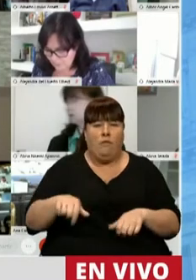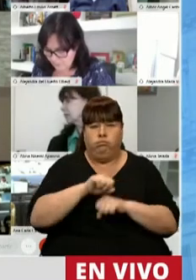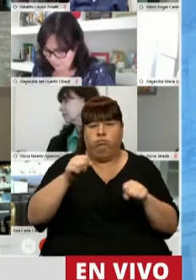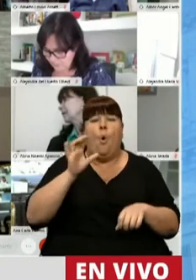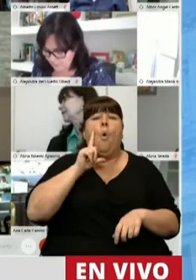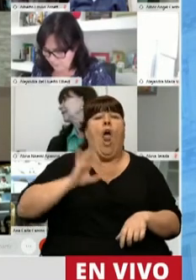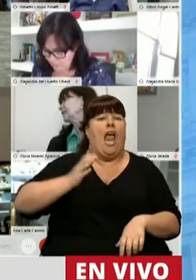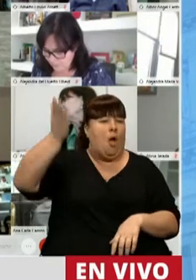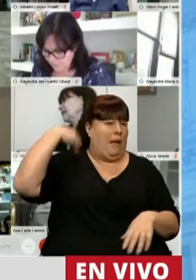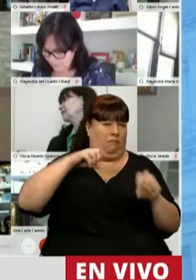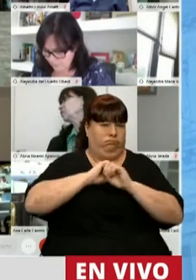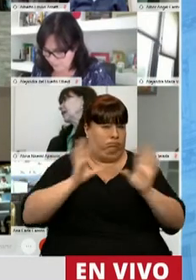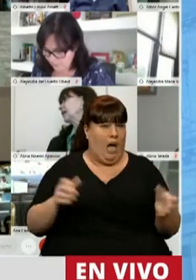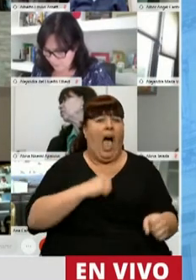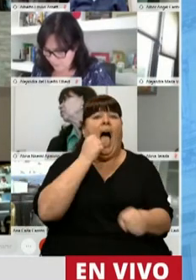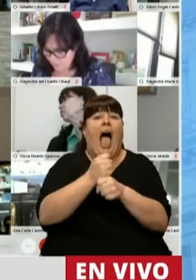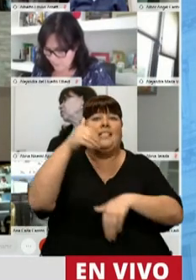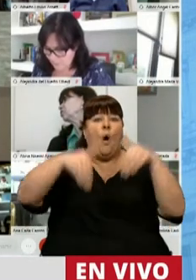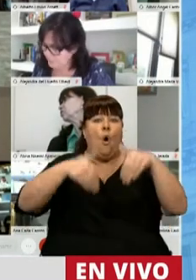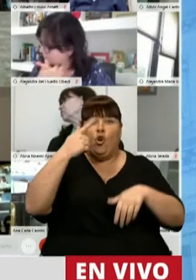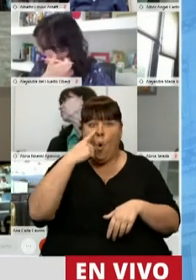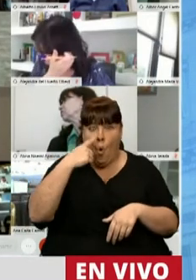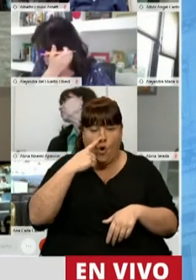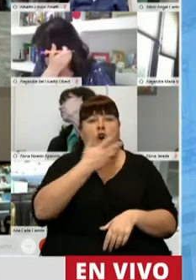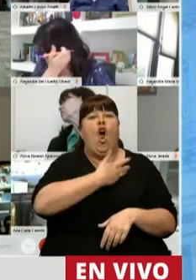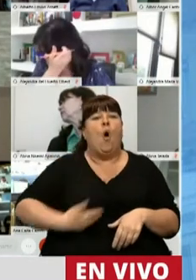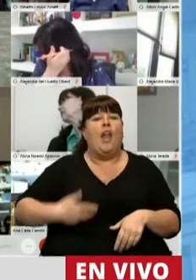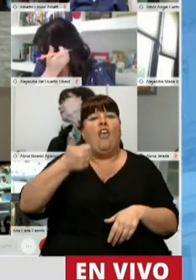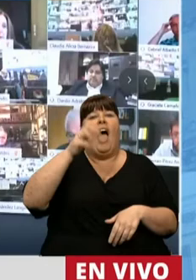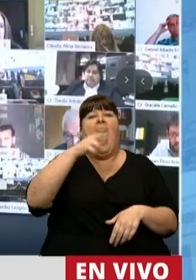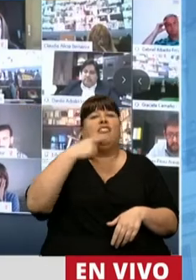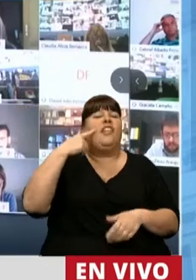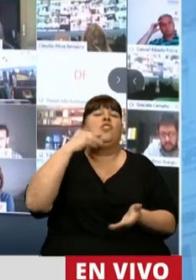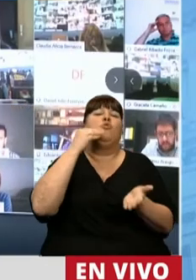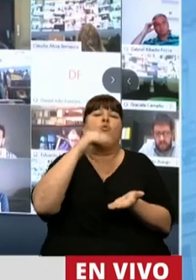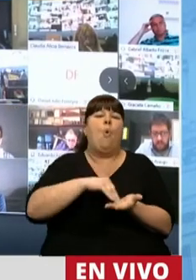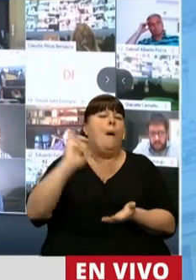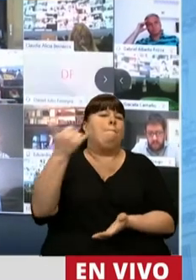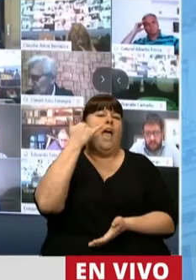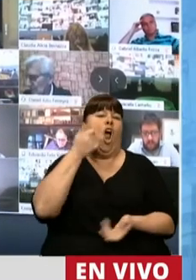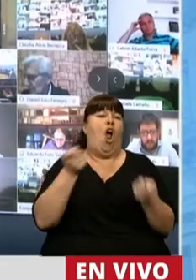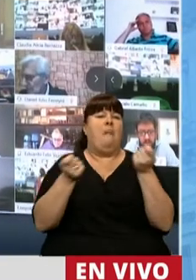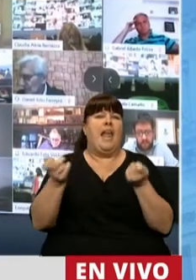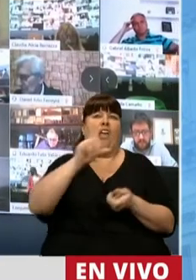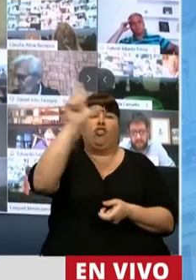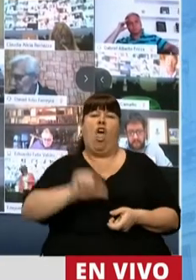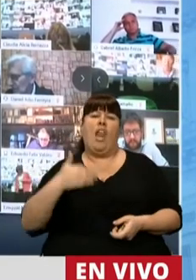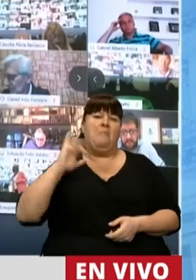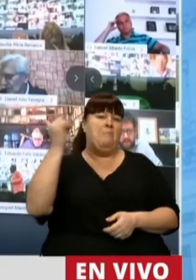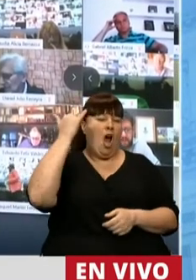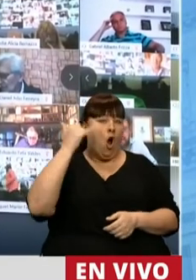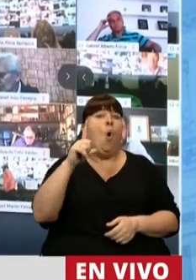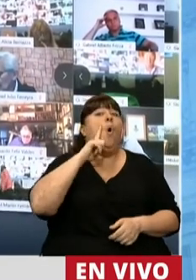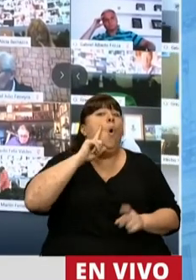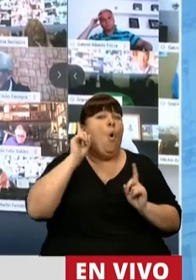en julio del año pasado. Hasta las elecciones de junio, el gobernador Arcioni decía que Chubut era la provincia mejor administrada del país.